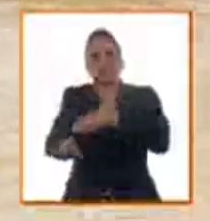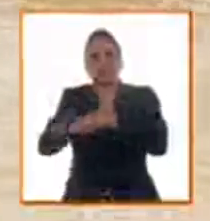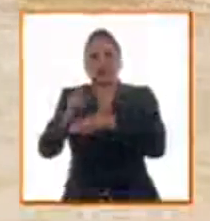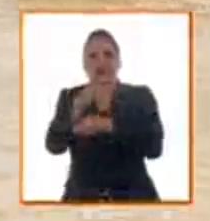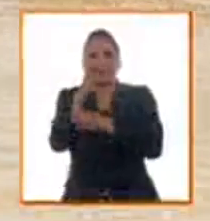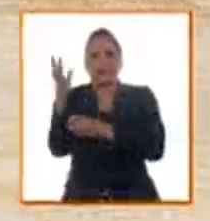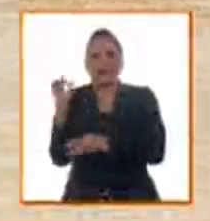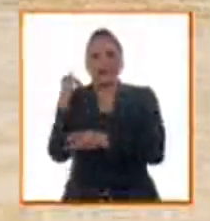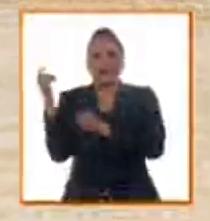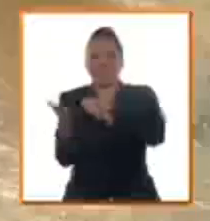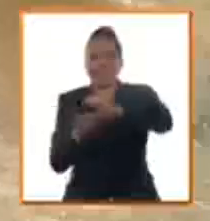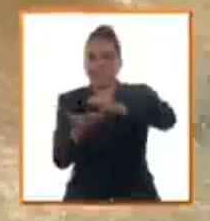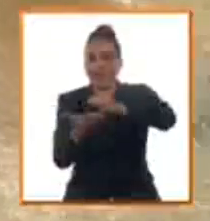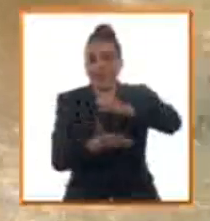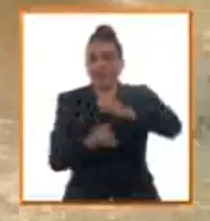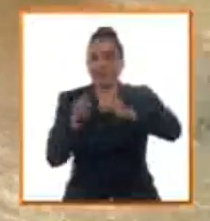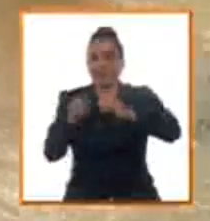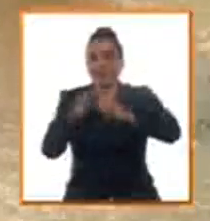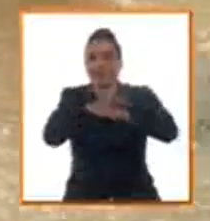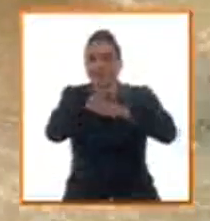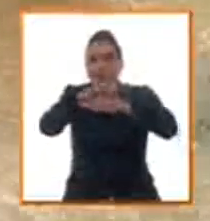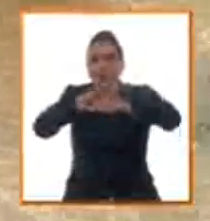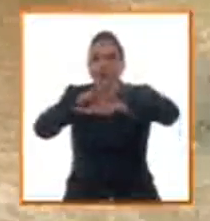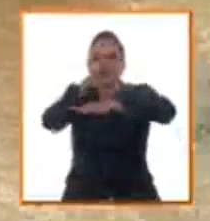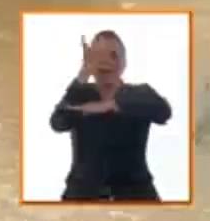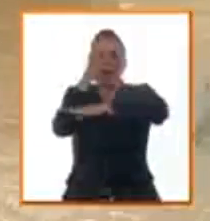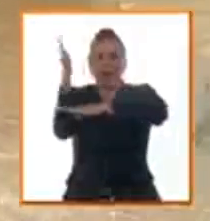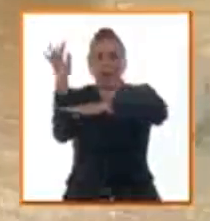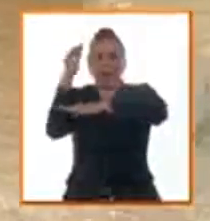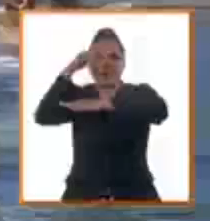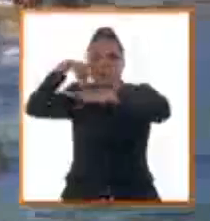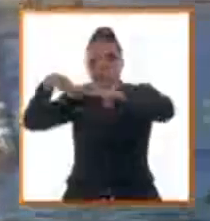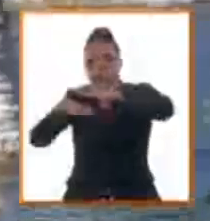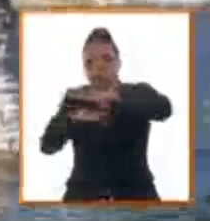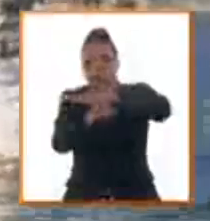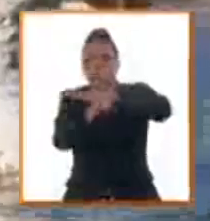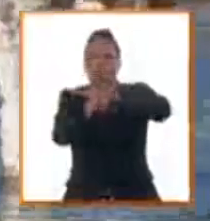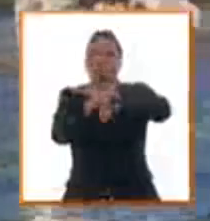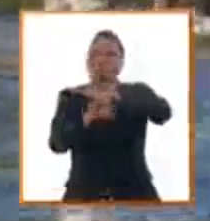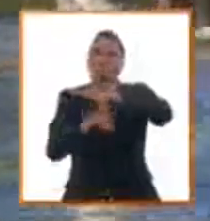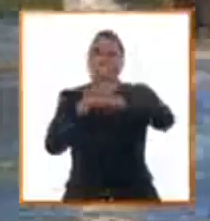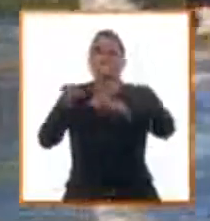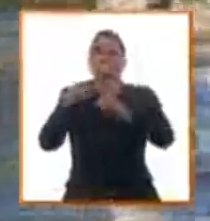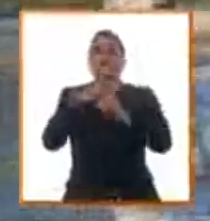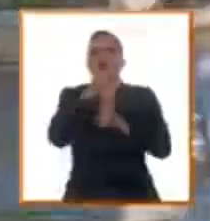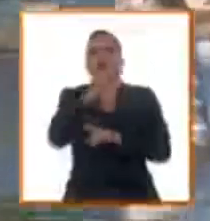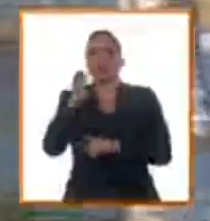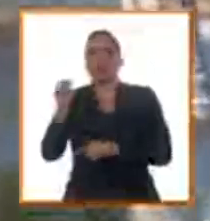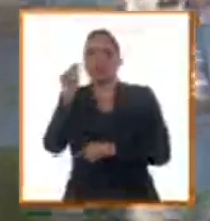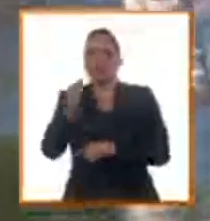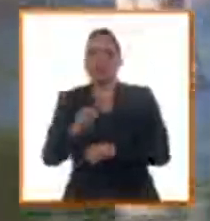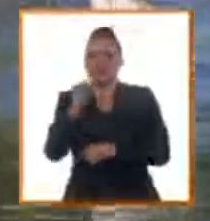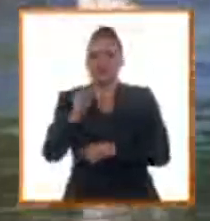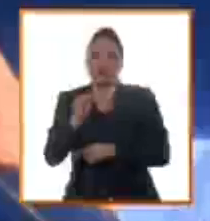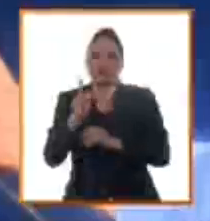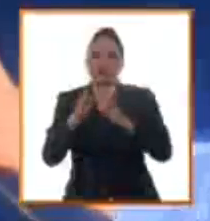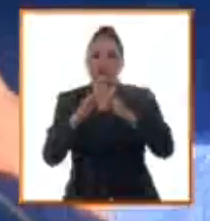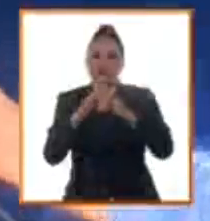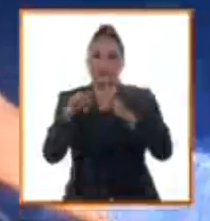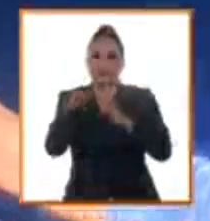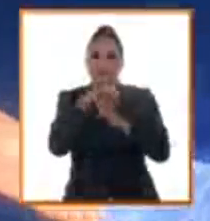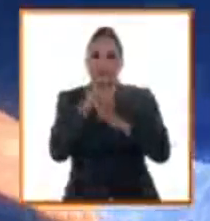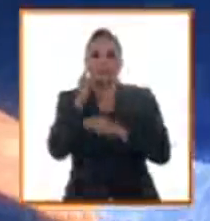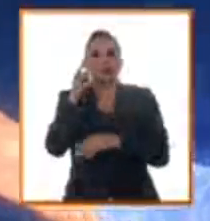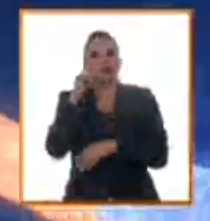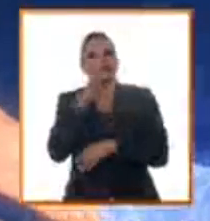plantaciones de caña que dejó bajo agua la mayor parte de esa comunidad rural con más de 400 habitantes. Yo me acosté y a las 2 de